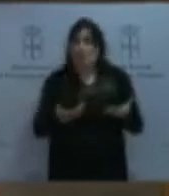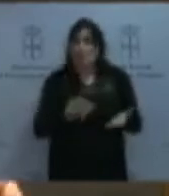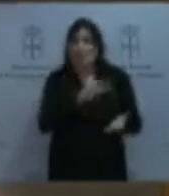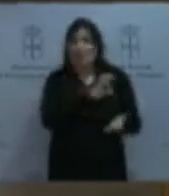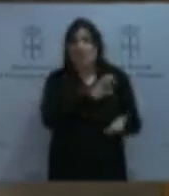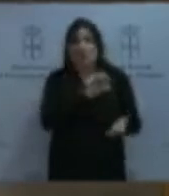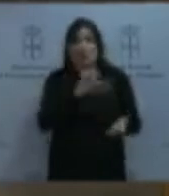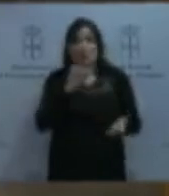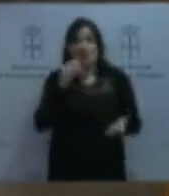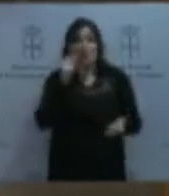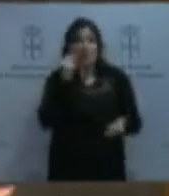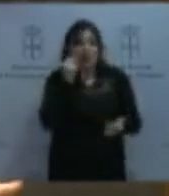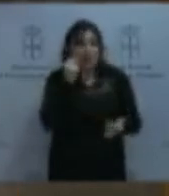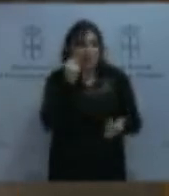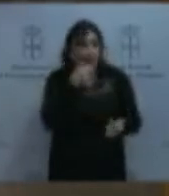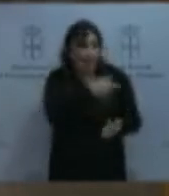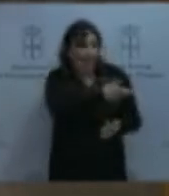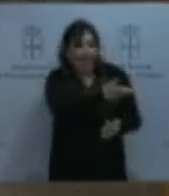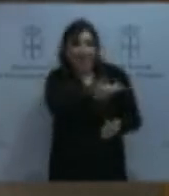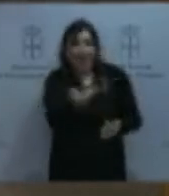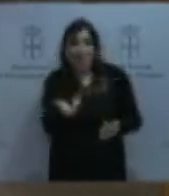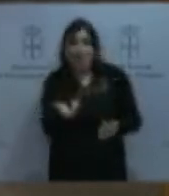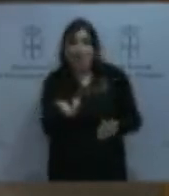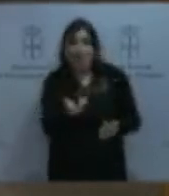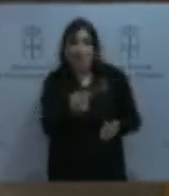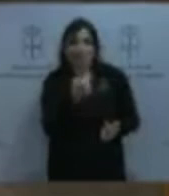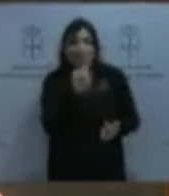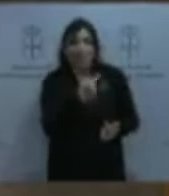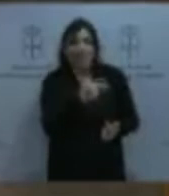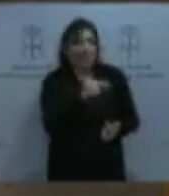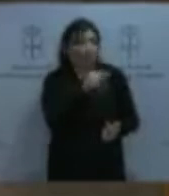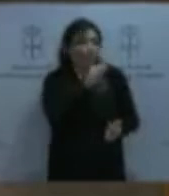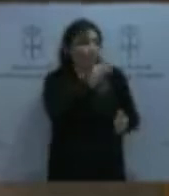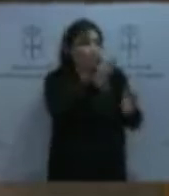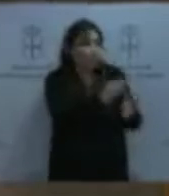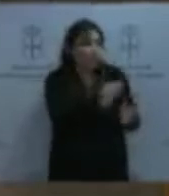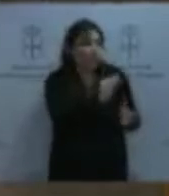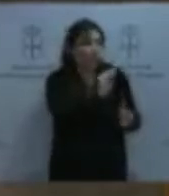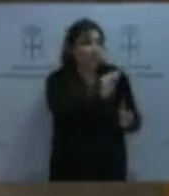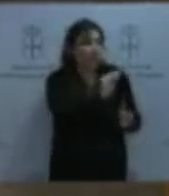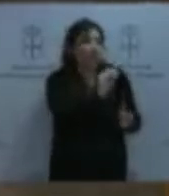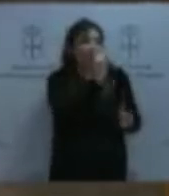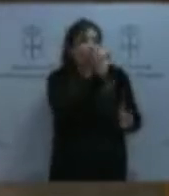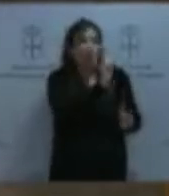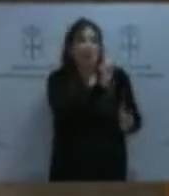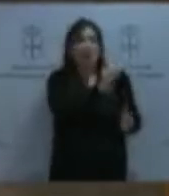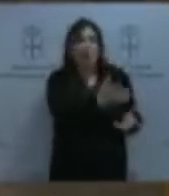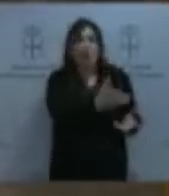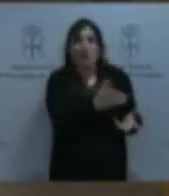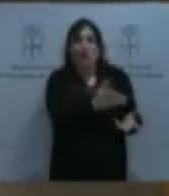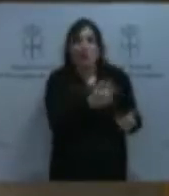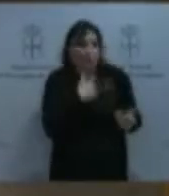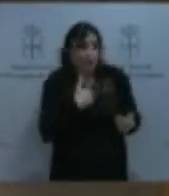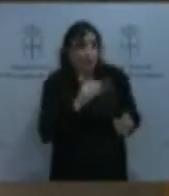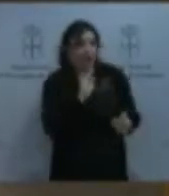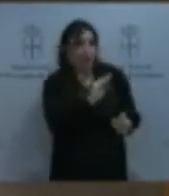lo que opina, yo le he preguntado qué es lo que usted va a hacer y su respuesta ha sido preguntarme qué opino yo. Se lo voy a contar, no tengo problema ninguno en decirle lo